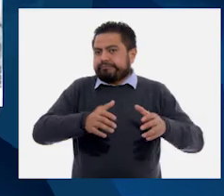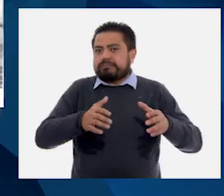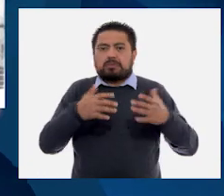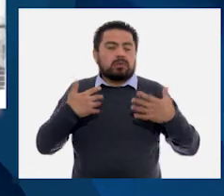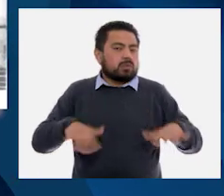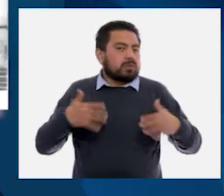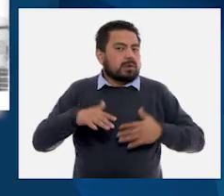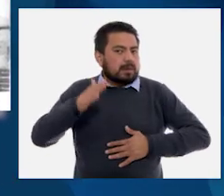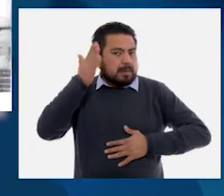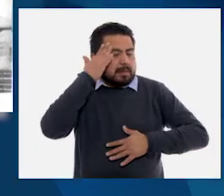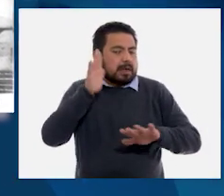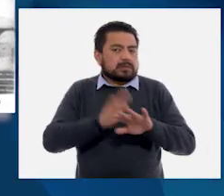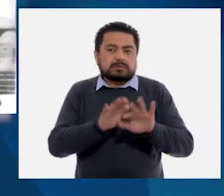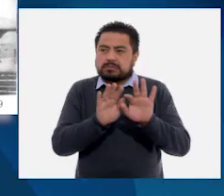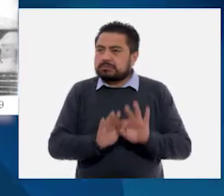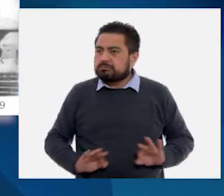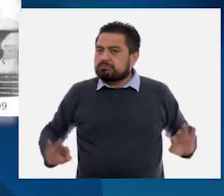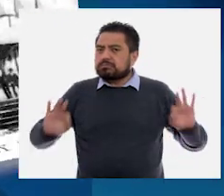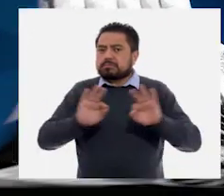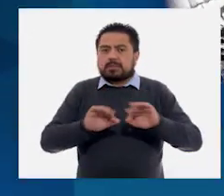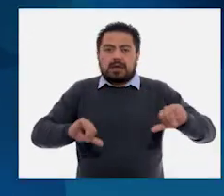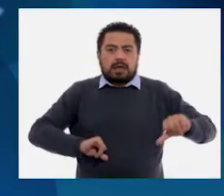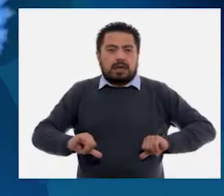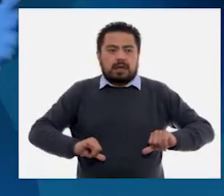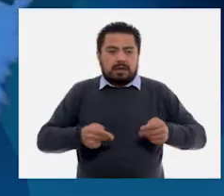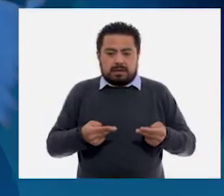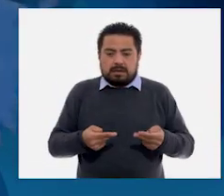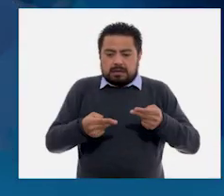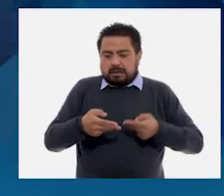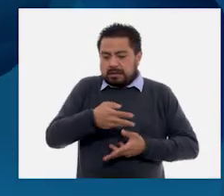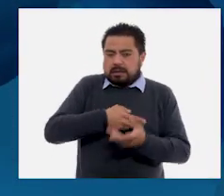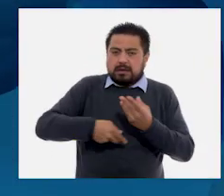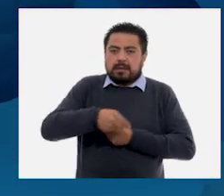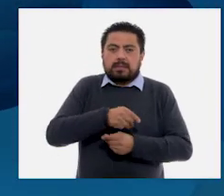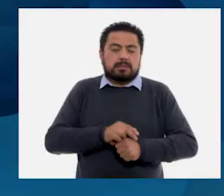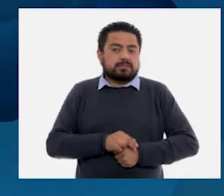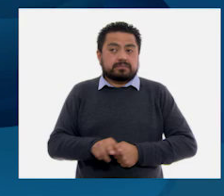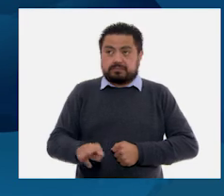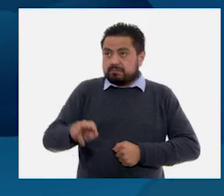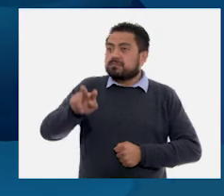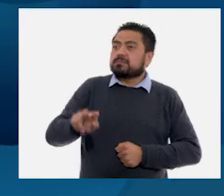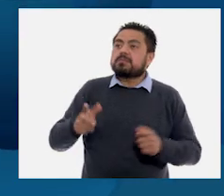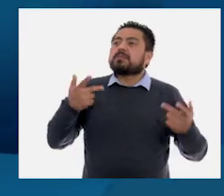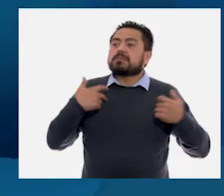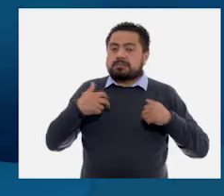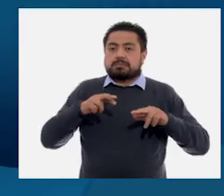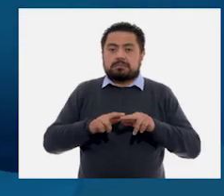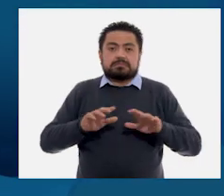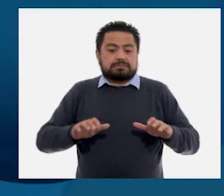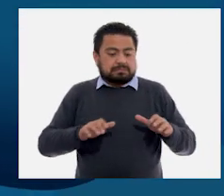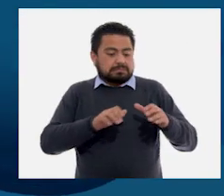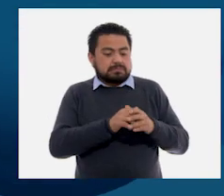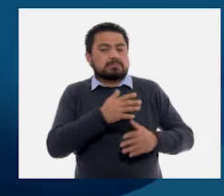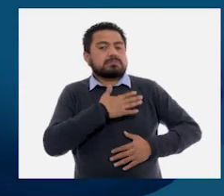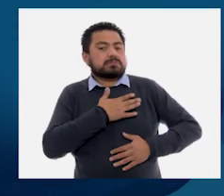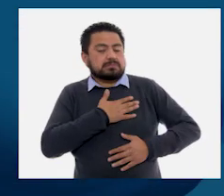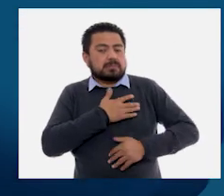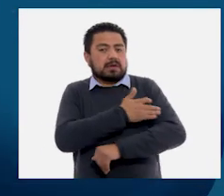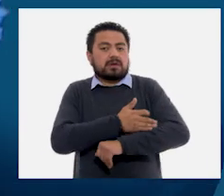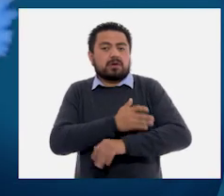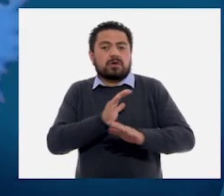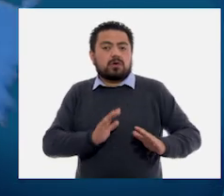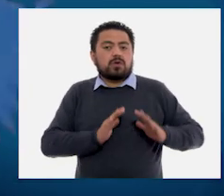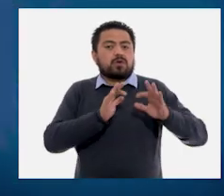en núcleos súper importantes de actividad económica. Es verdad, maestra. Una parte de mi familia es originaria